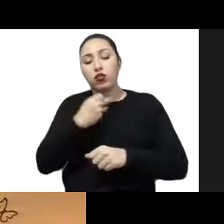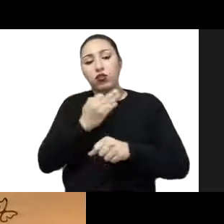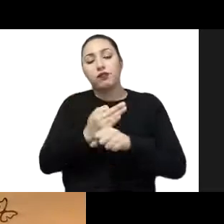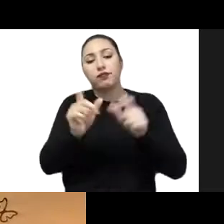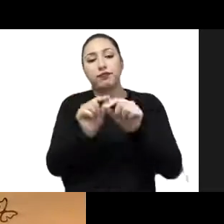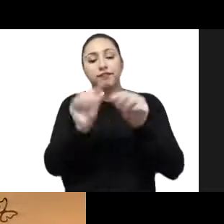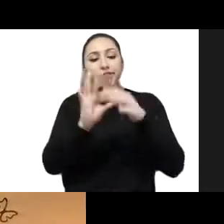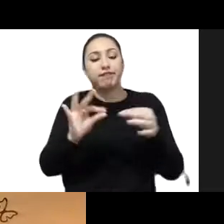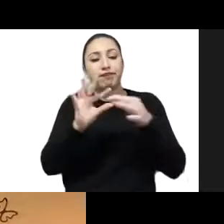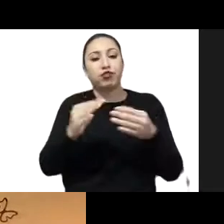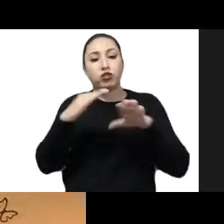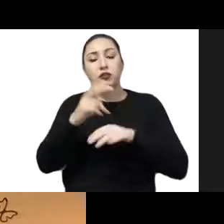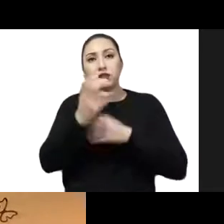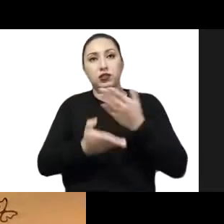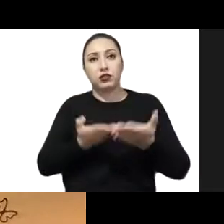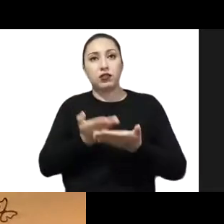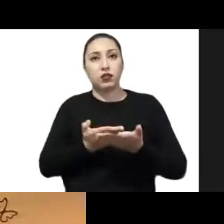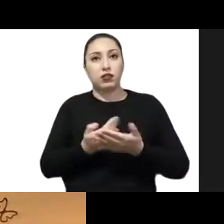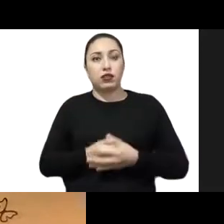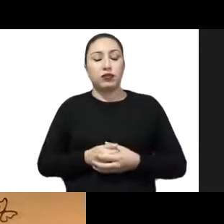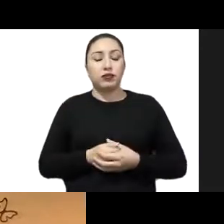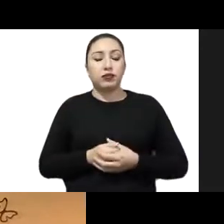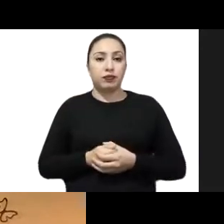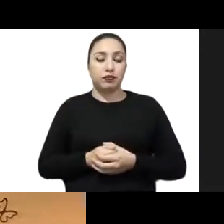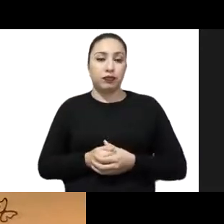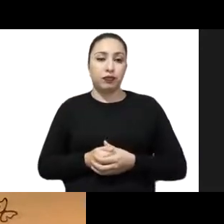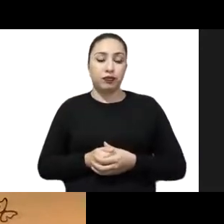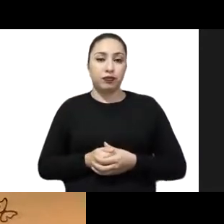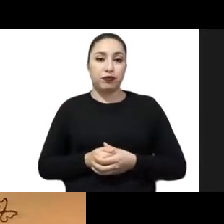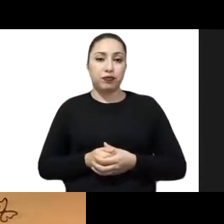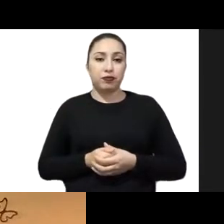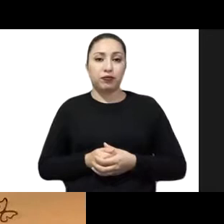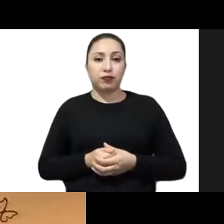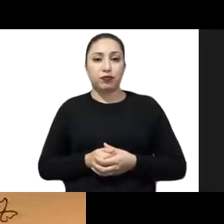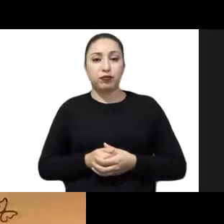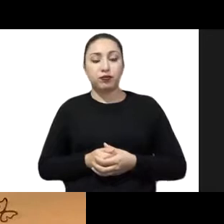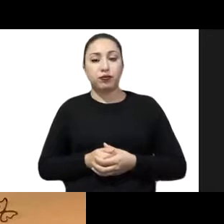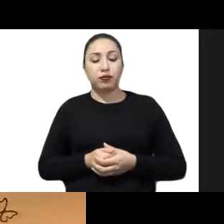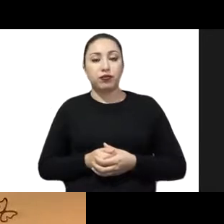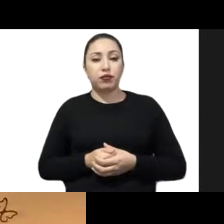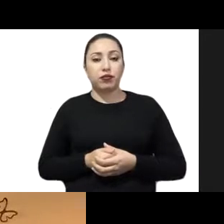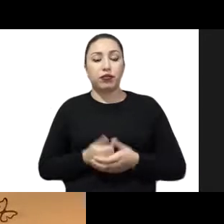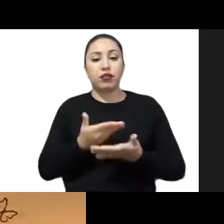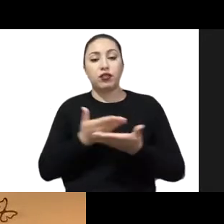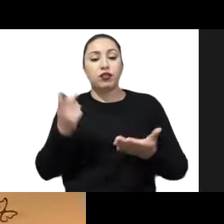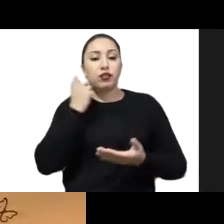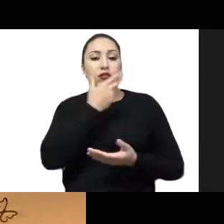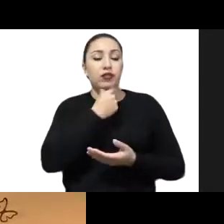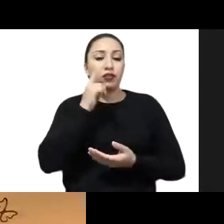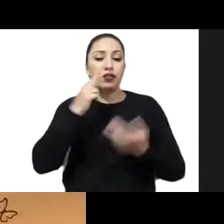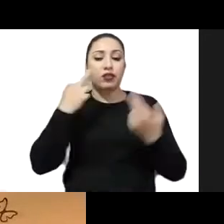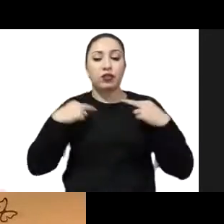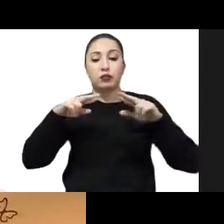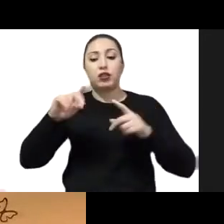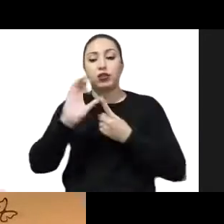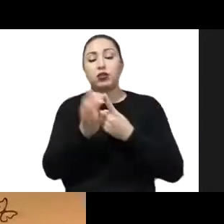una breve reseña del contenido del mismo. Diputadas y diputados, en nombre de la Comisión de Educación, presento